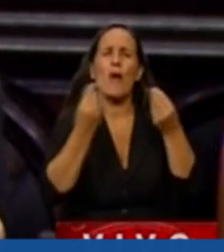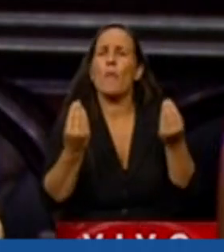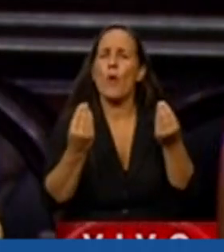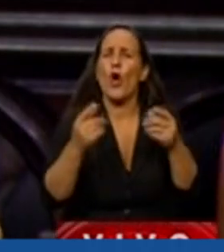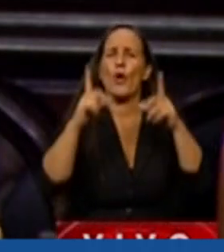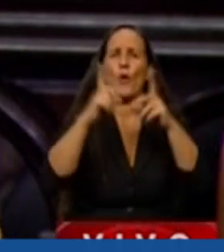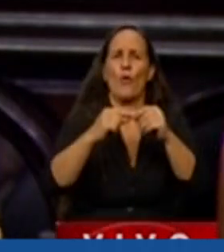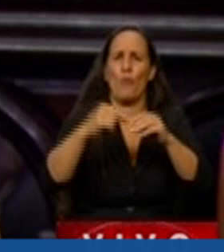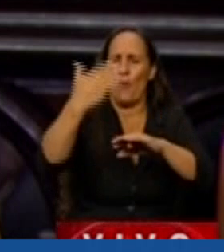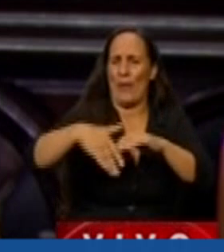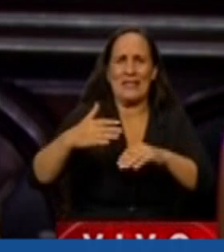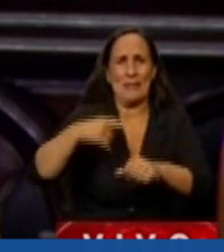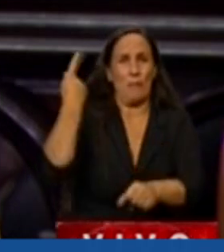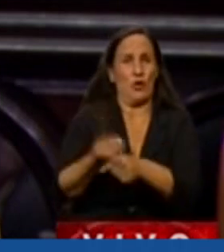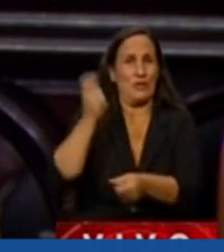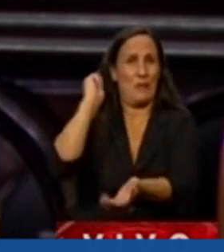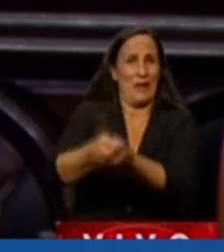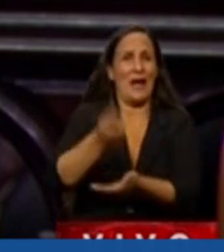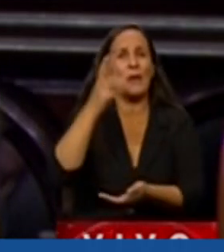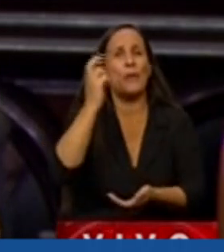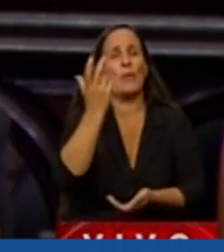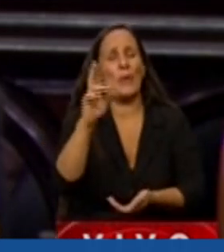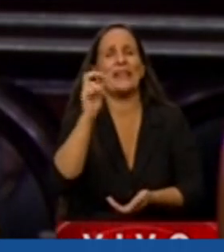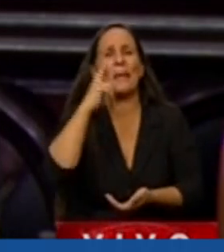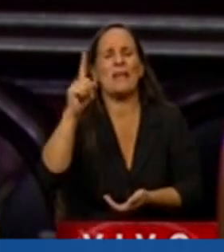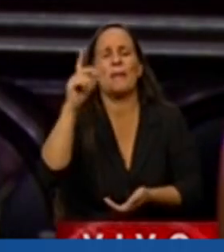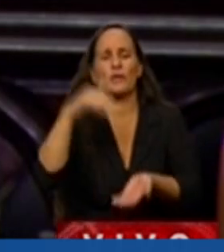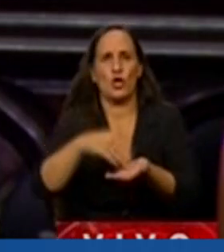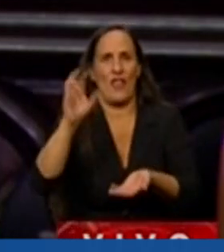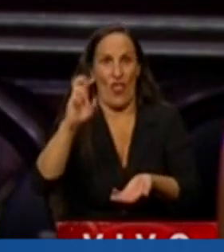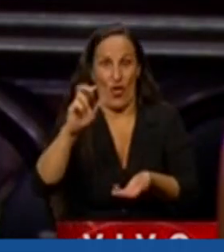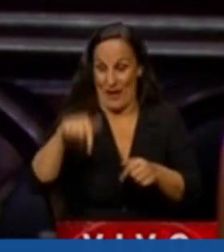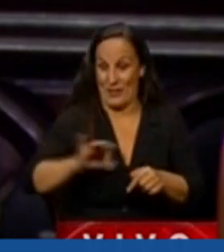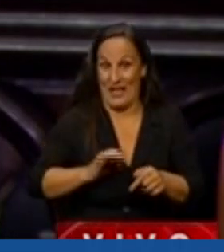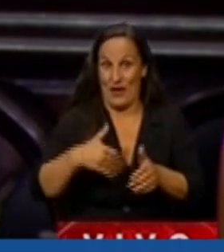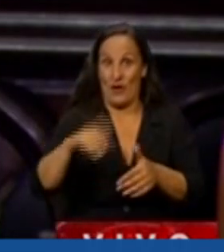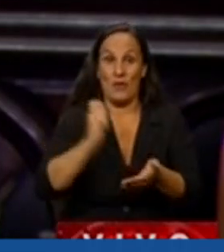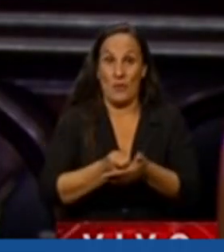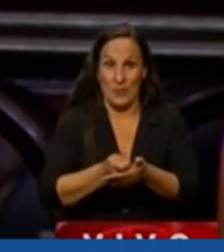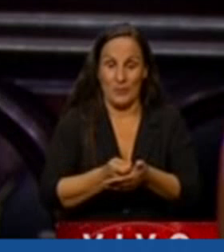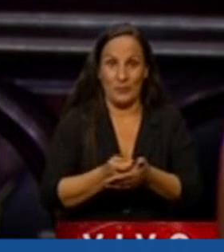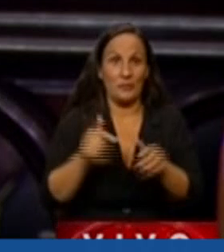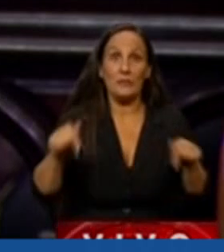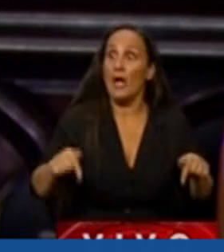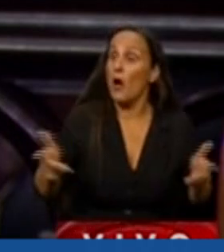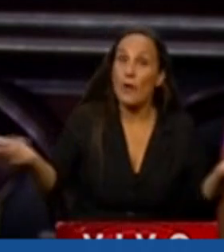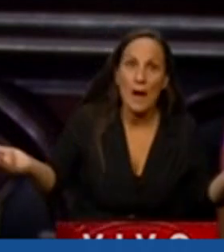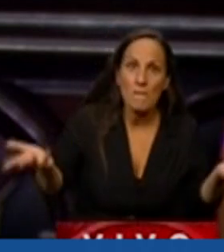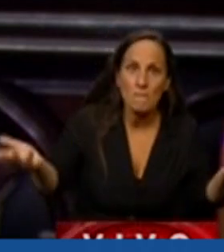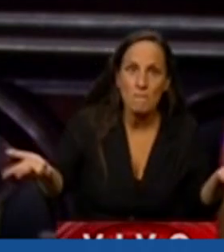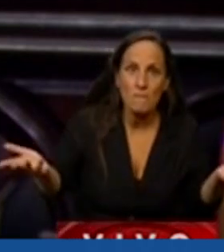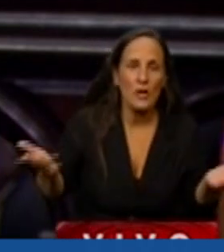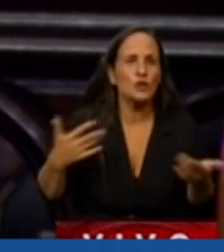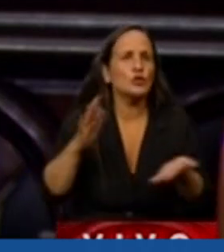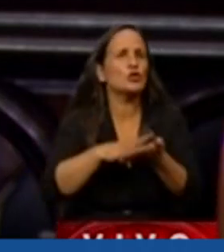vencimiento impagable e imposible de 20.000 millones de dólares de este año. Nada escucho ahora sobre